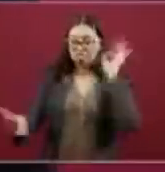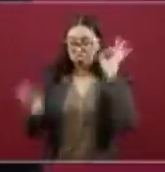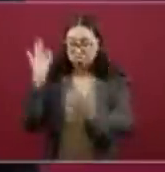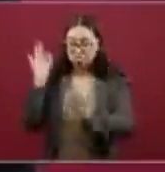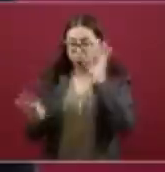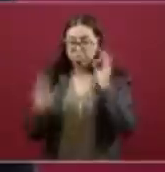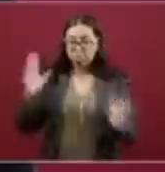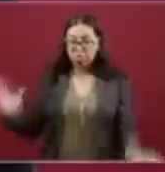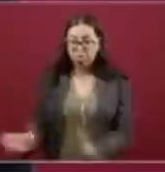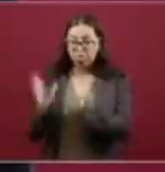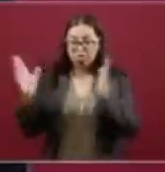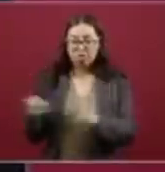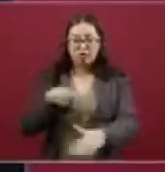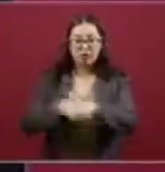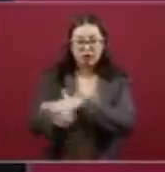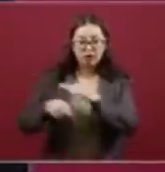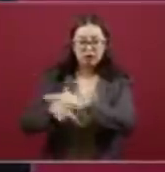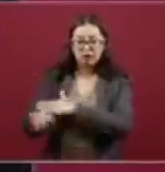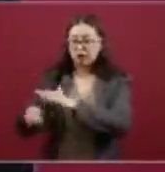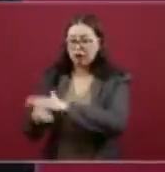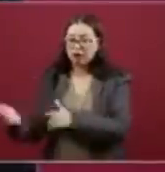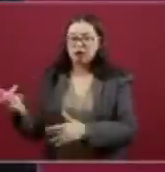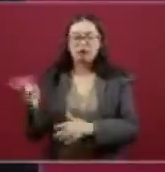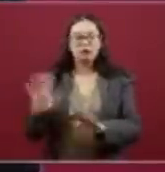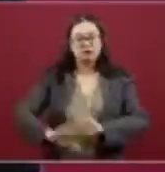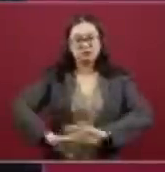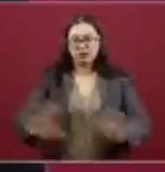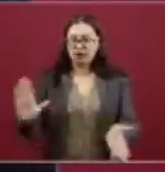el tráfico, con la pobreza de la gente.